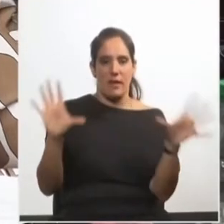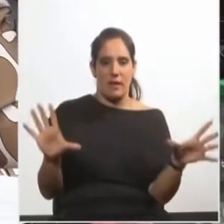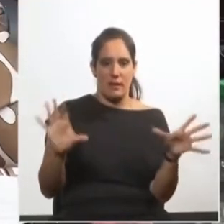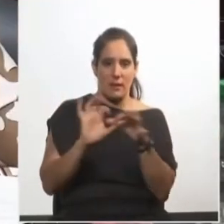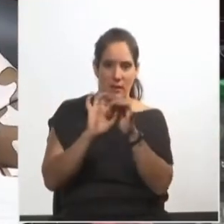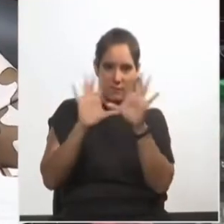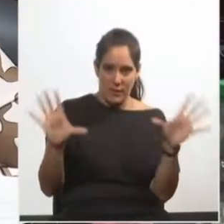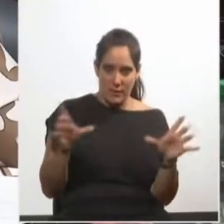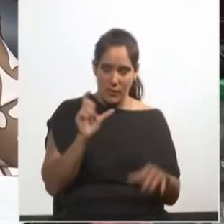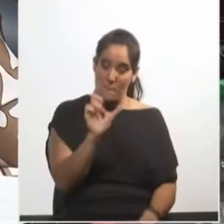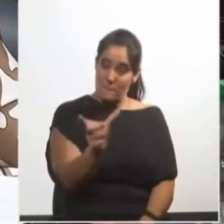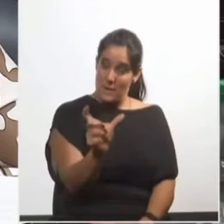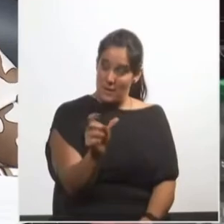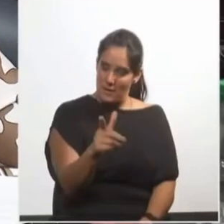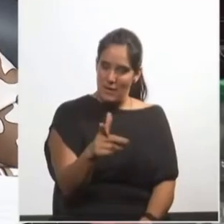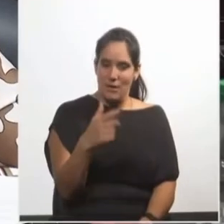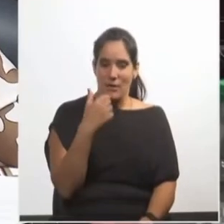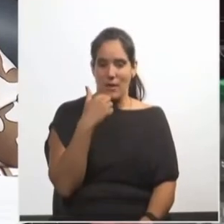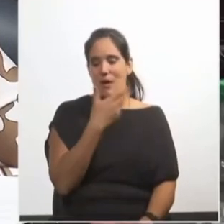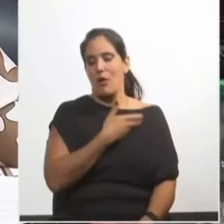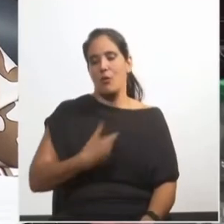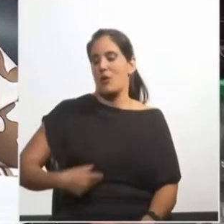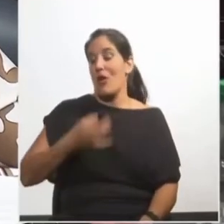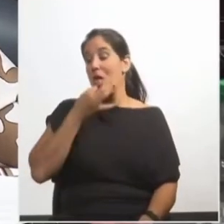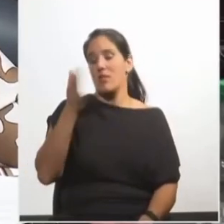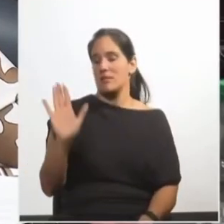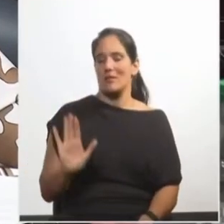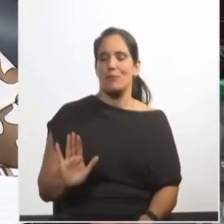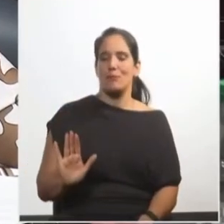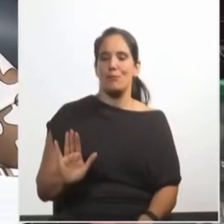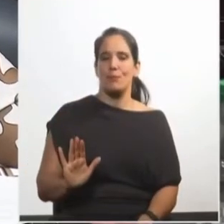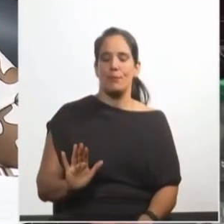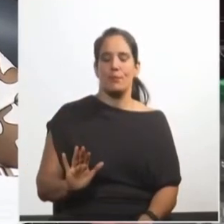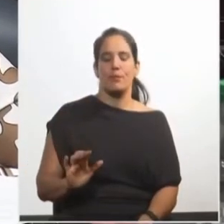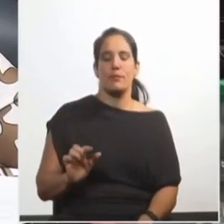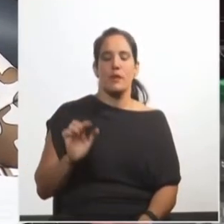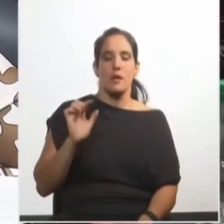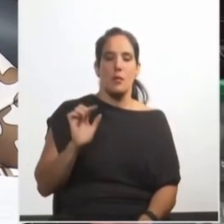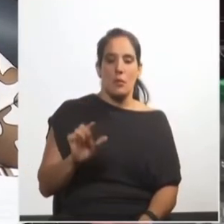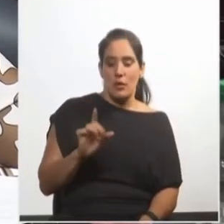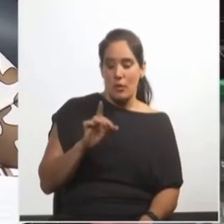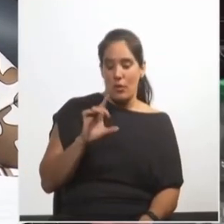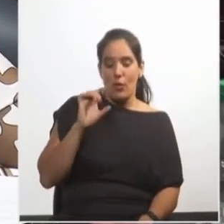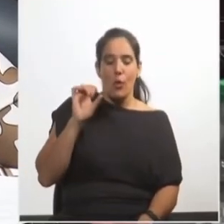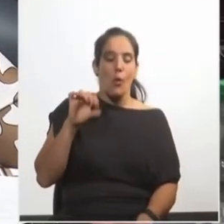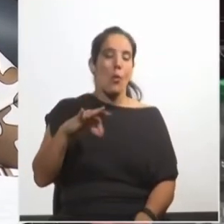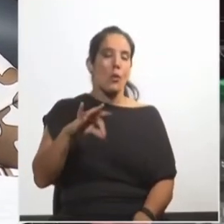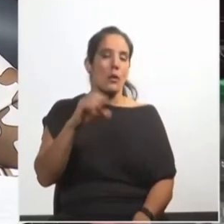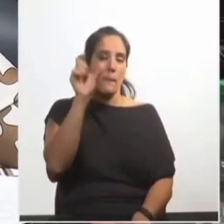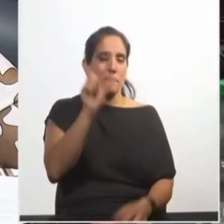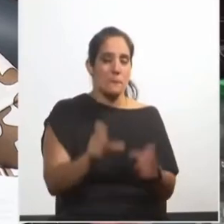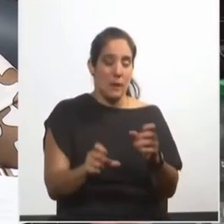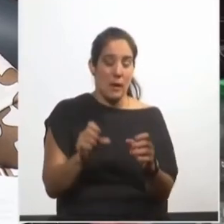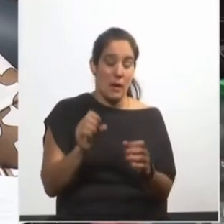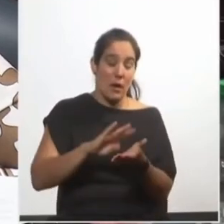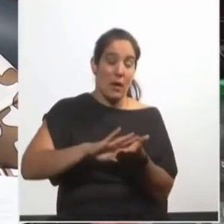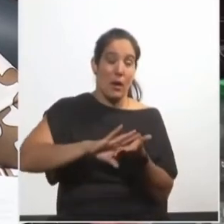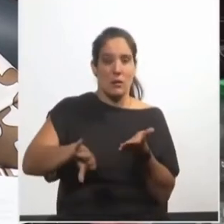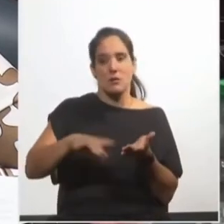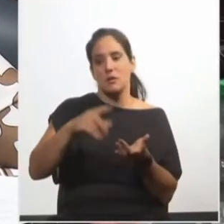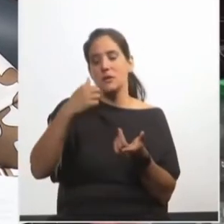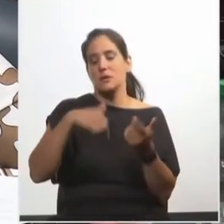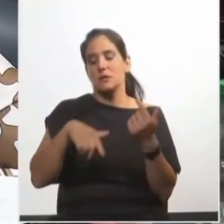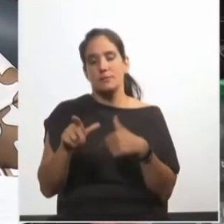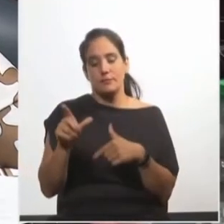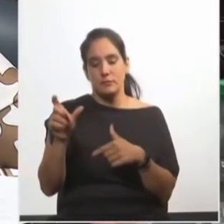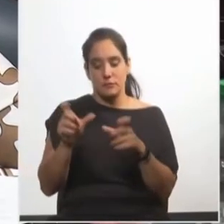muy utilizada por este gobierno. La excepción que se establece al aumento de la edad de retiro, más allá de las